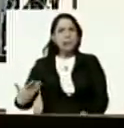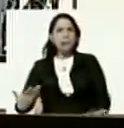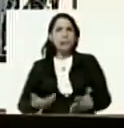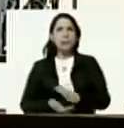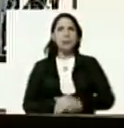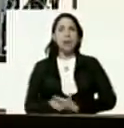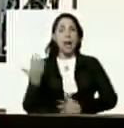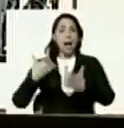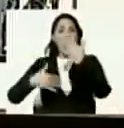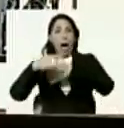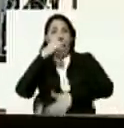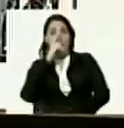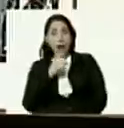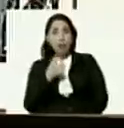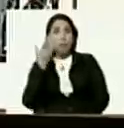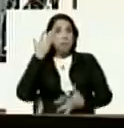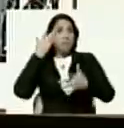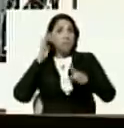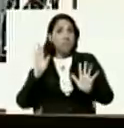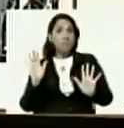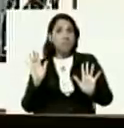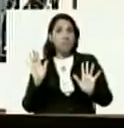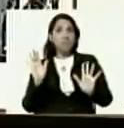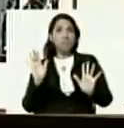Hace un año pretendieron